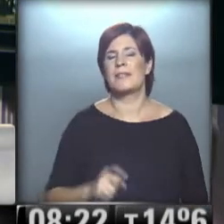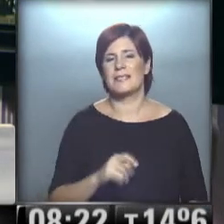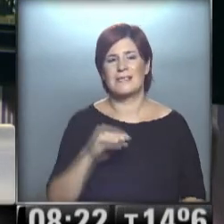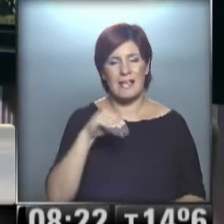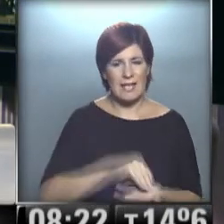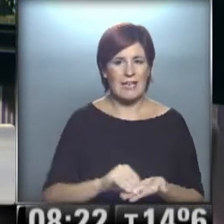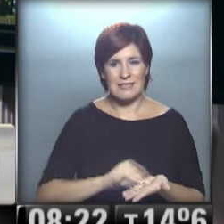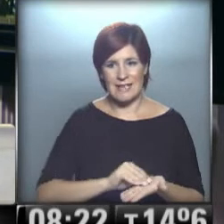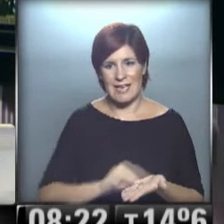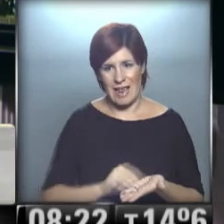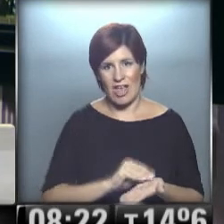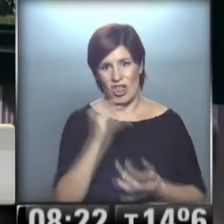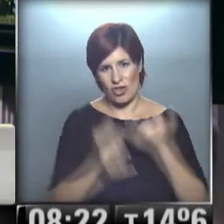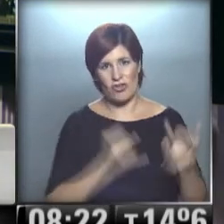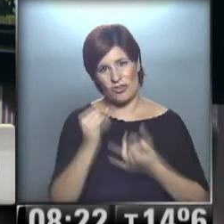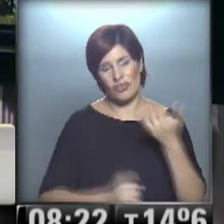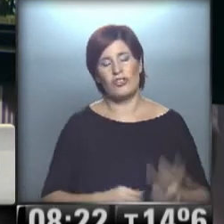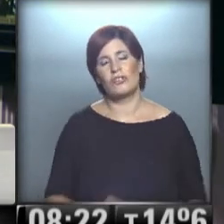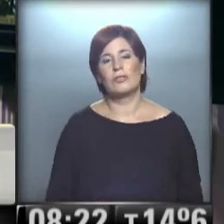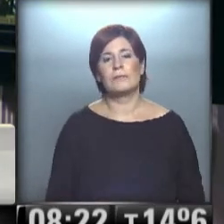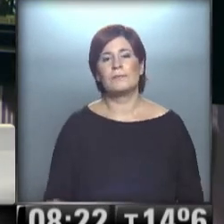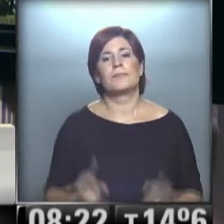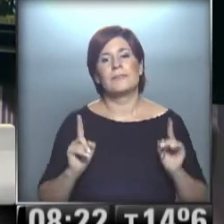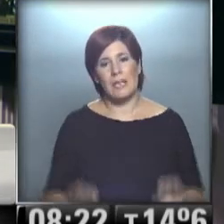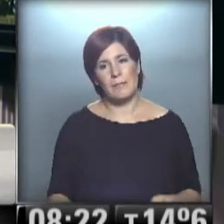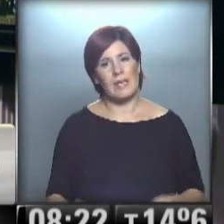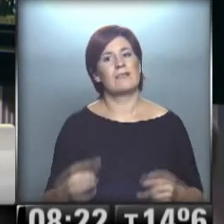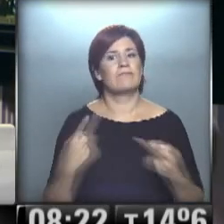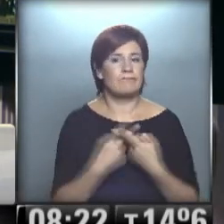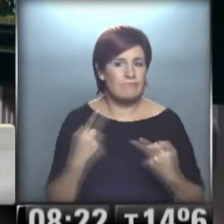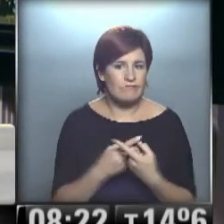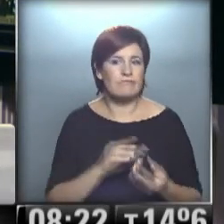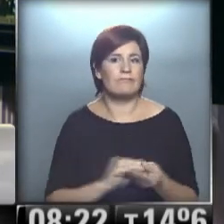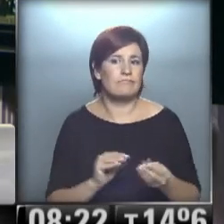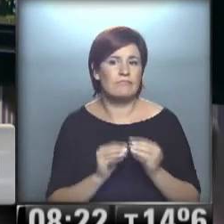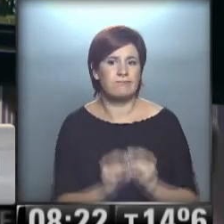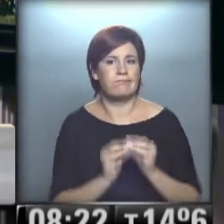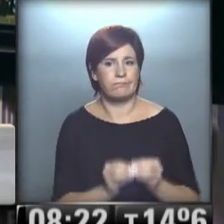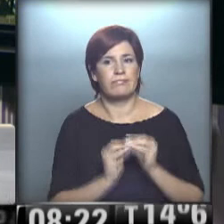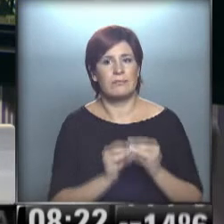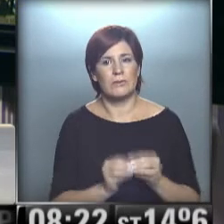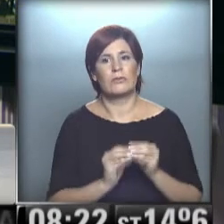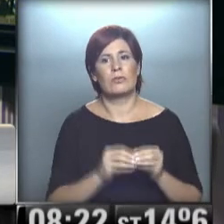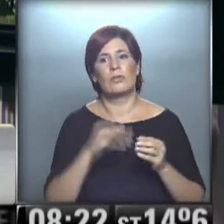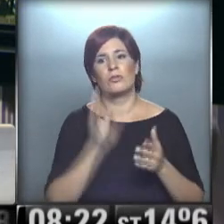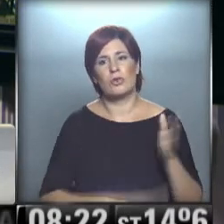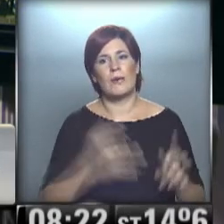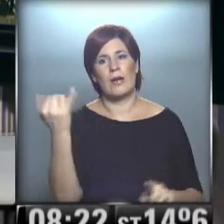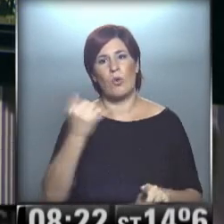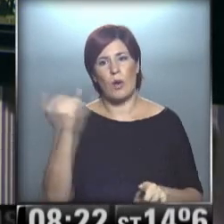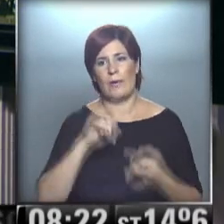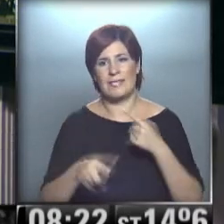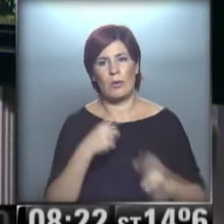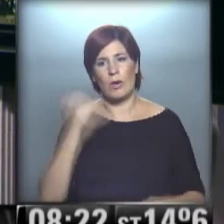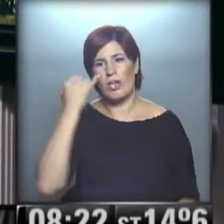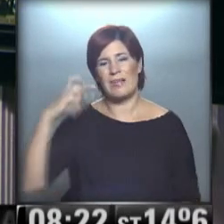y es el digamos él va a ser también la discusión previa a lo que va a ser la discusión de fondo del día jueves con el tema y el acuerdo